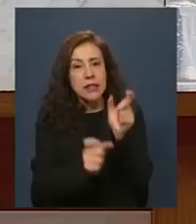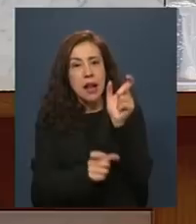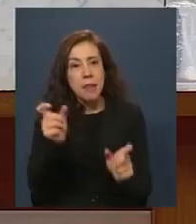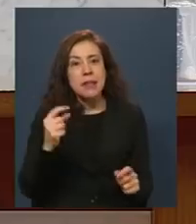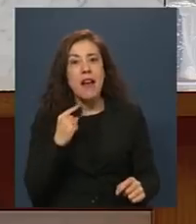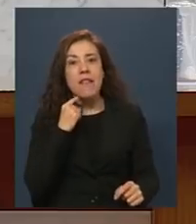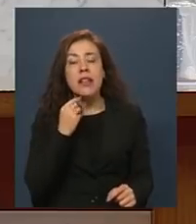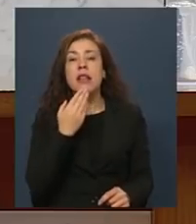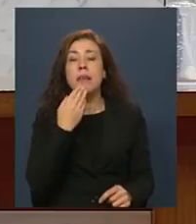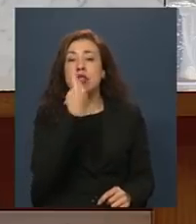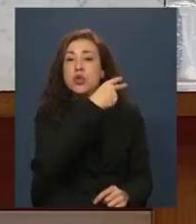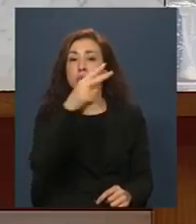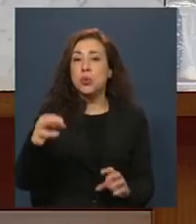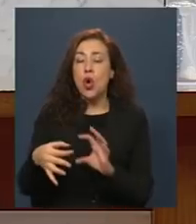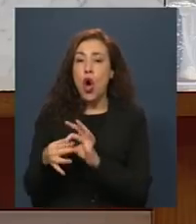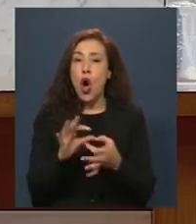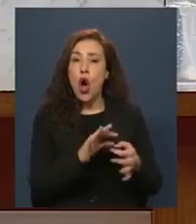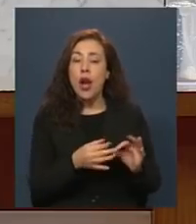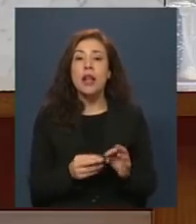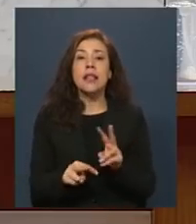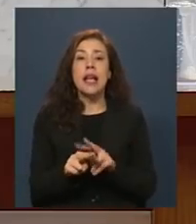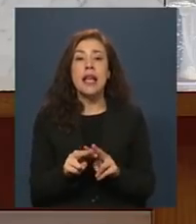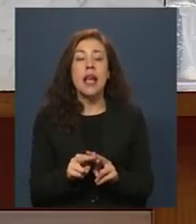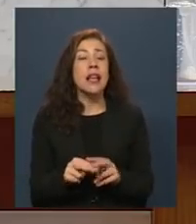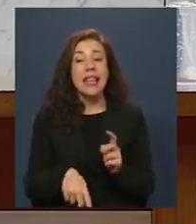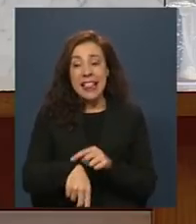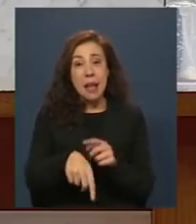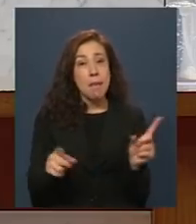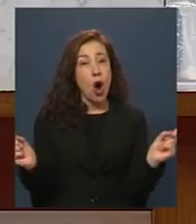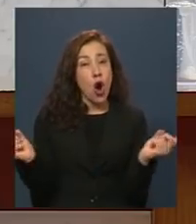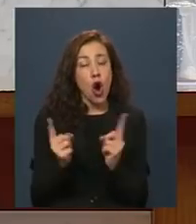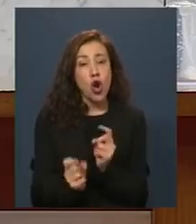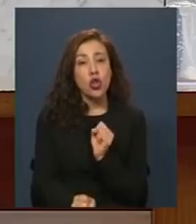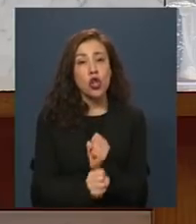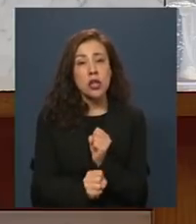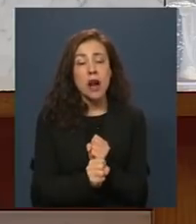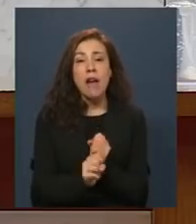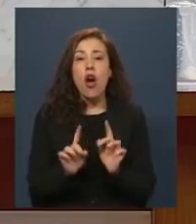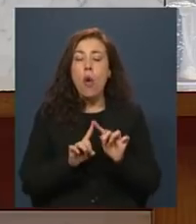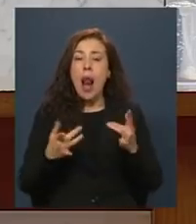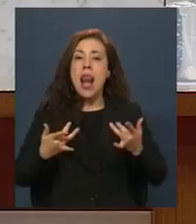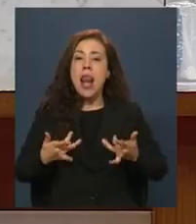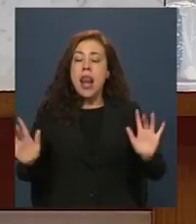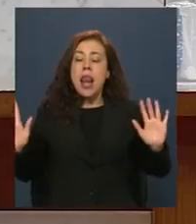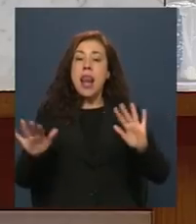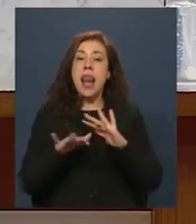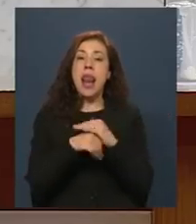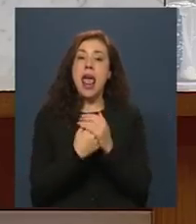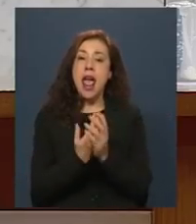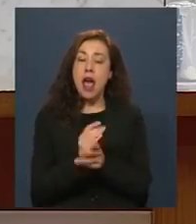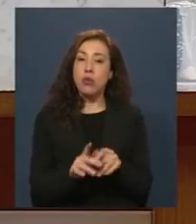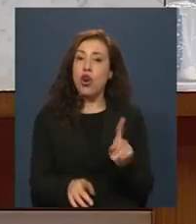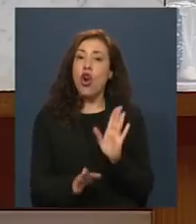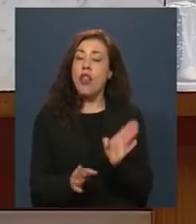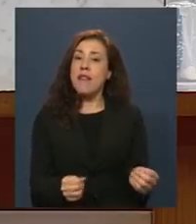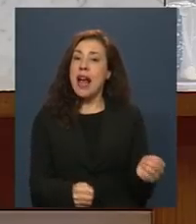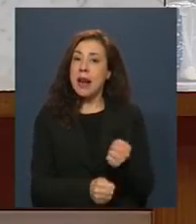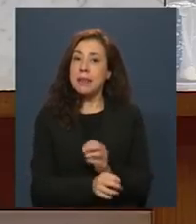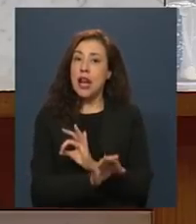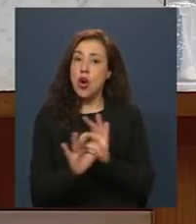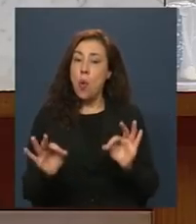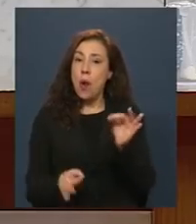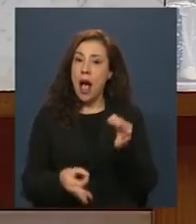sus organizaciones y que realicen en un breve tiempo un trabajo imparcial. No debe reemplazar jamás a